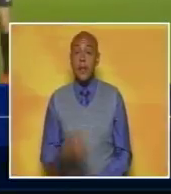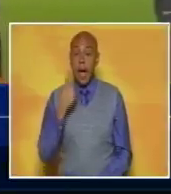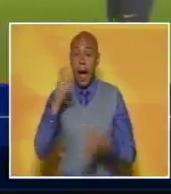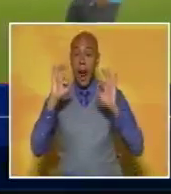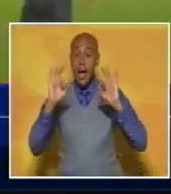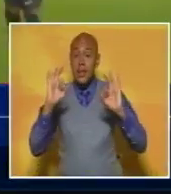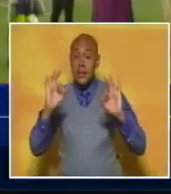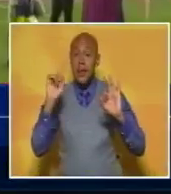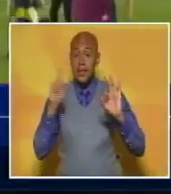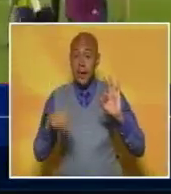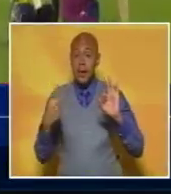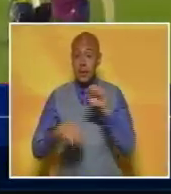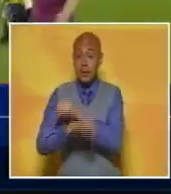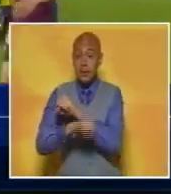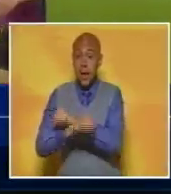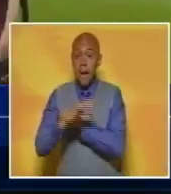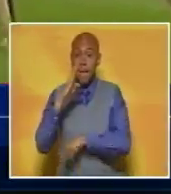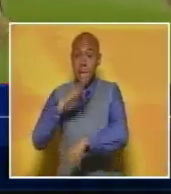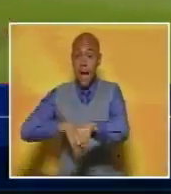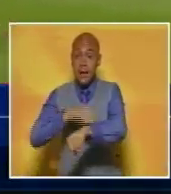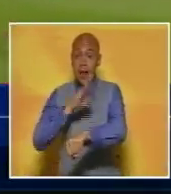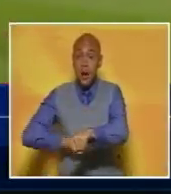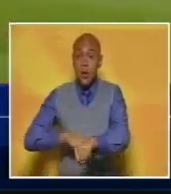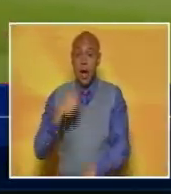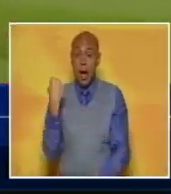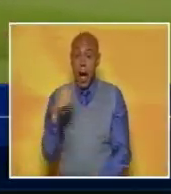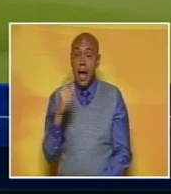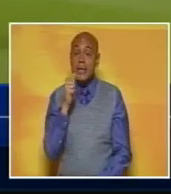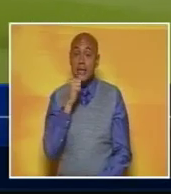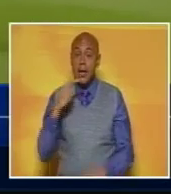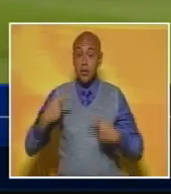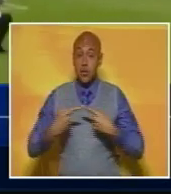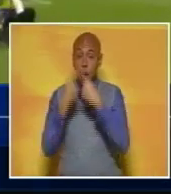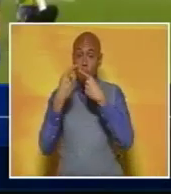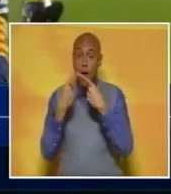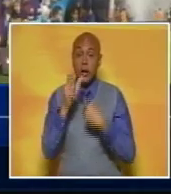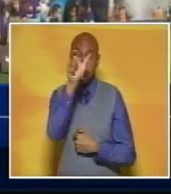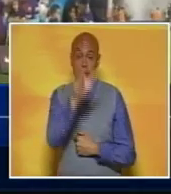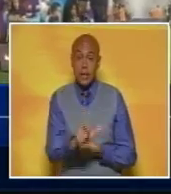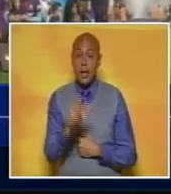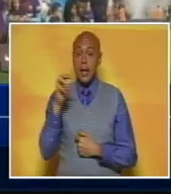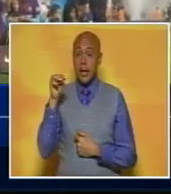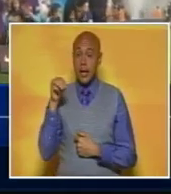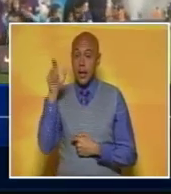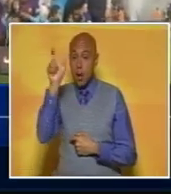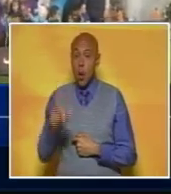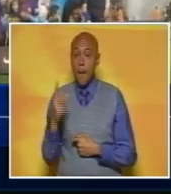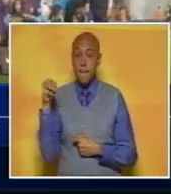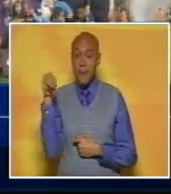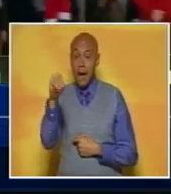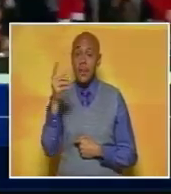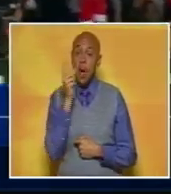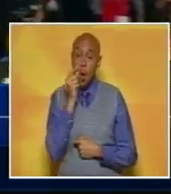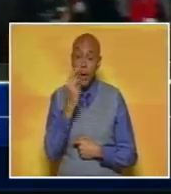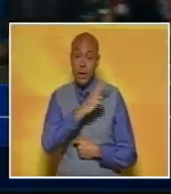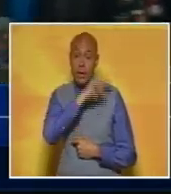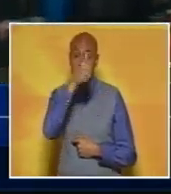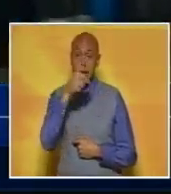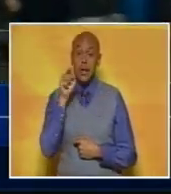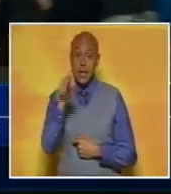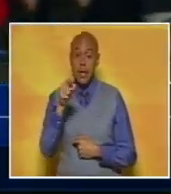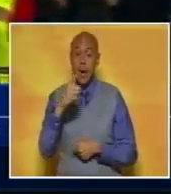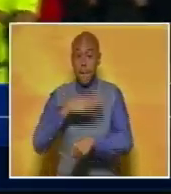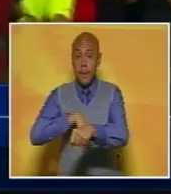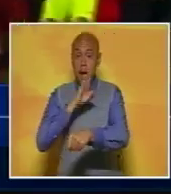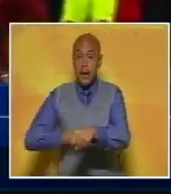Alerta en el Fútbol Club Barcelona. Disputa entre Erika Vidal y Lionel Messi. El primero director deportivo del cuadro de la